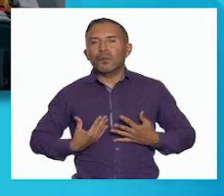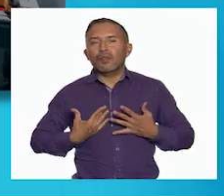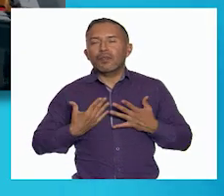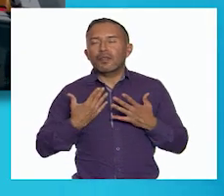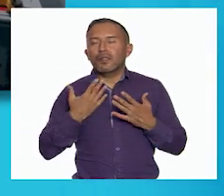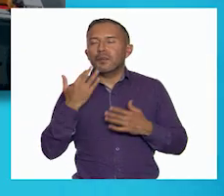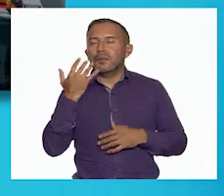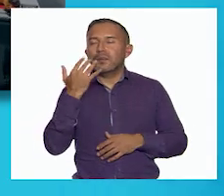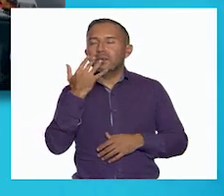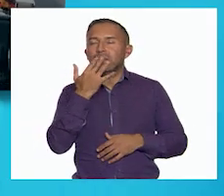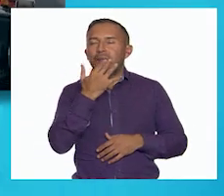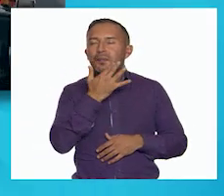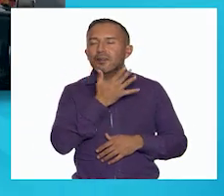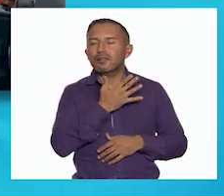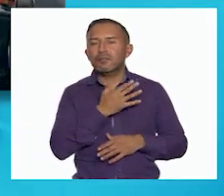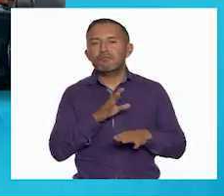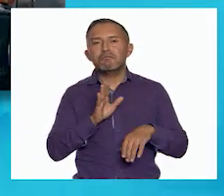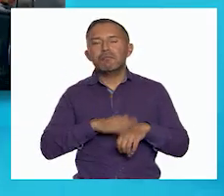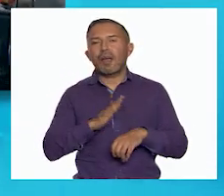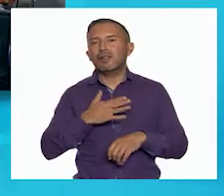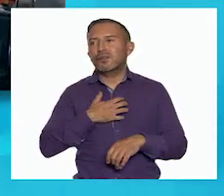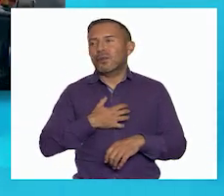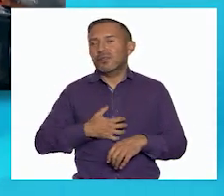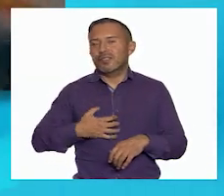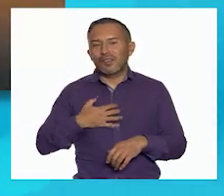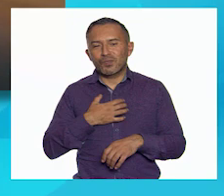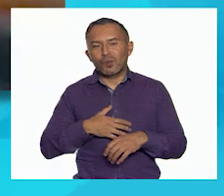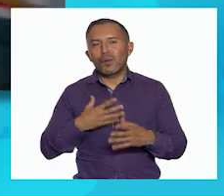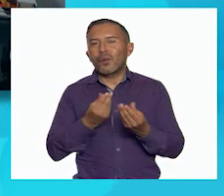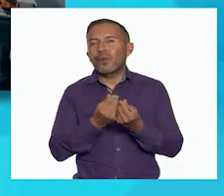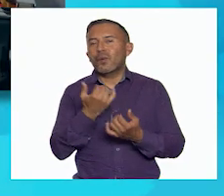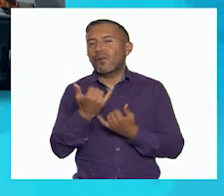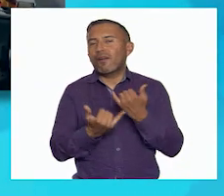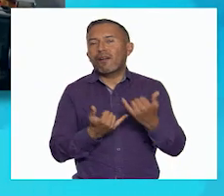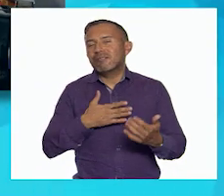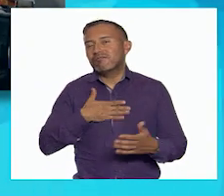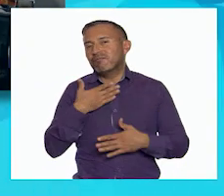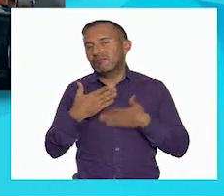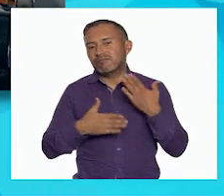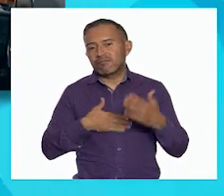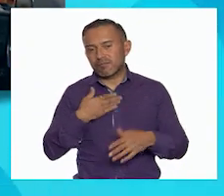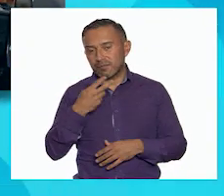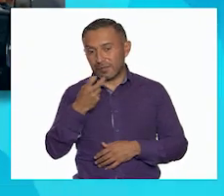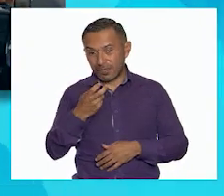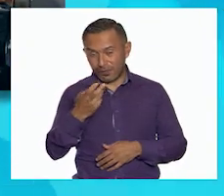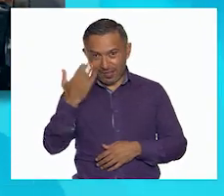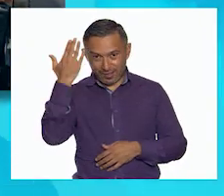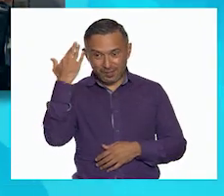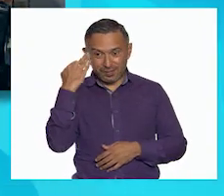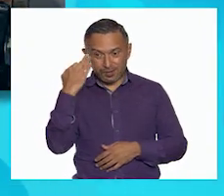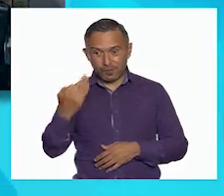gran contento de andar ahí jugando. Esto lo hacíamos